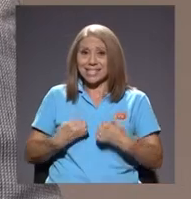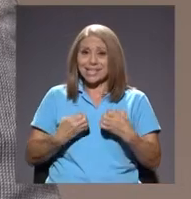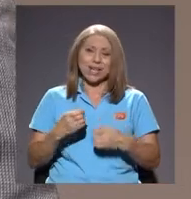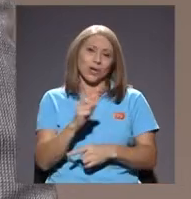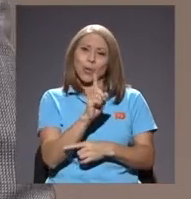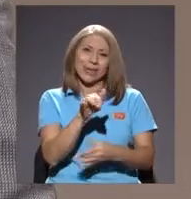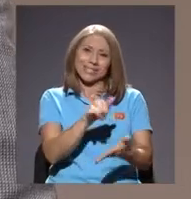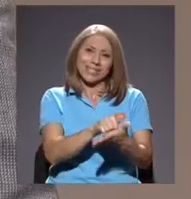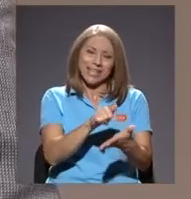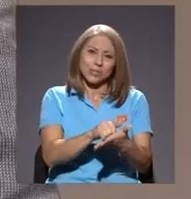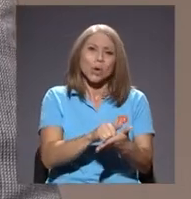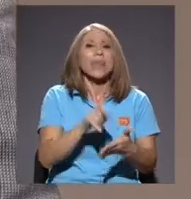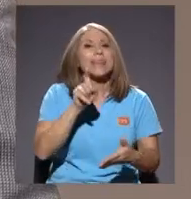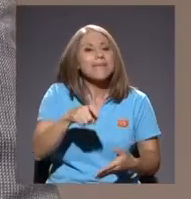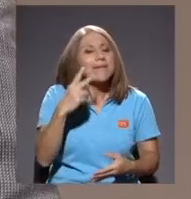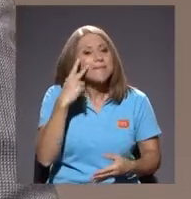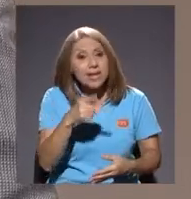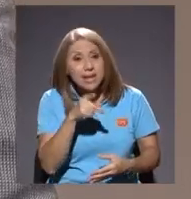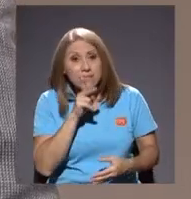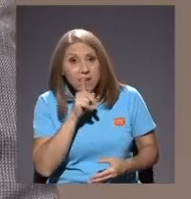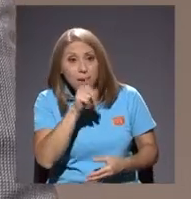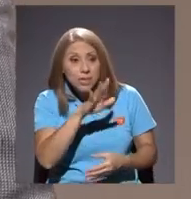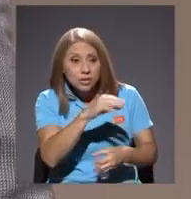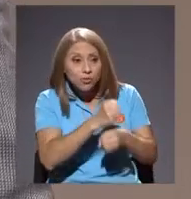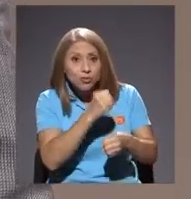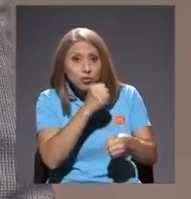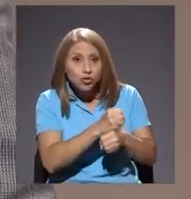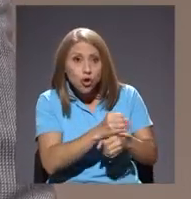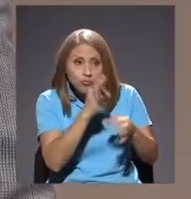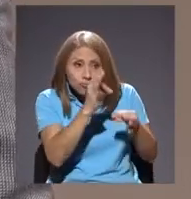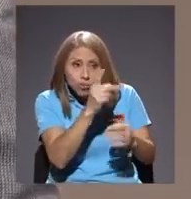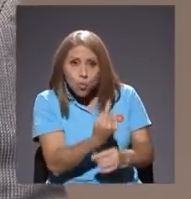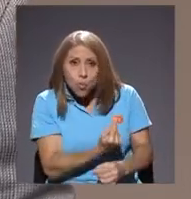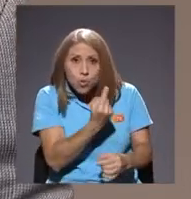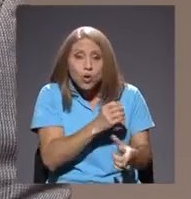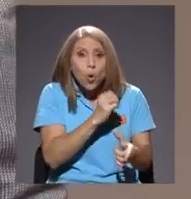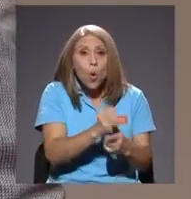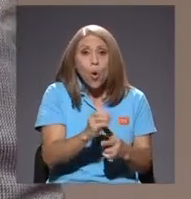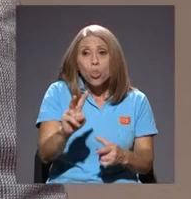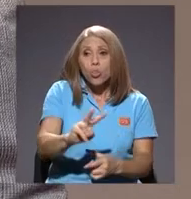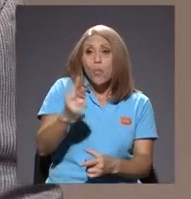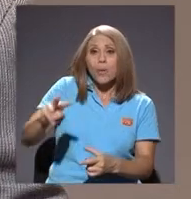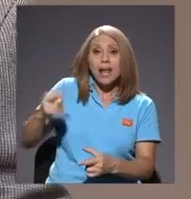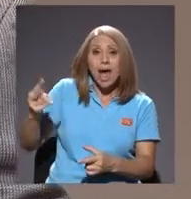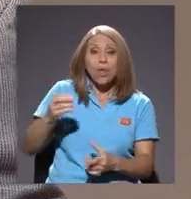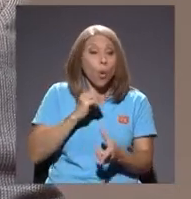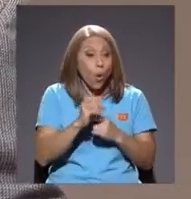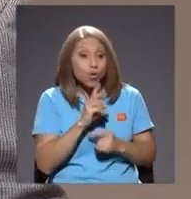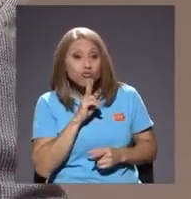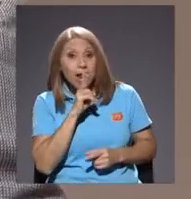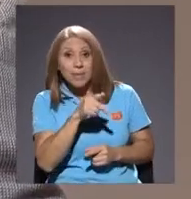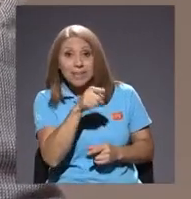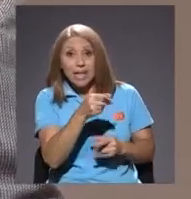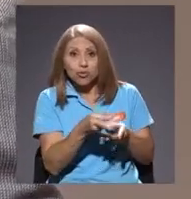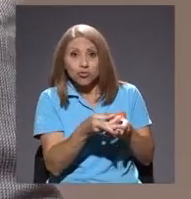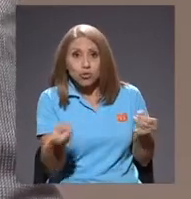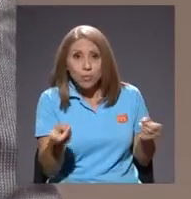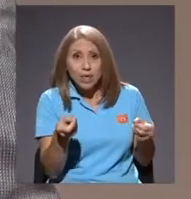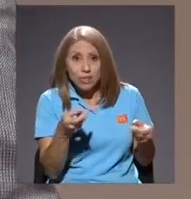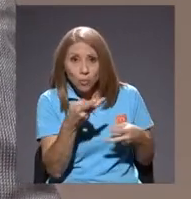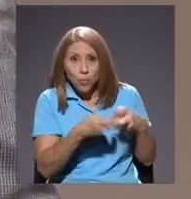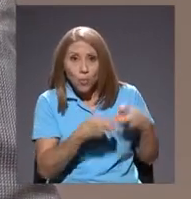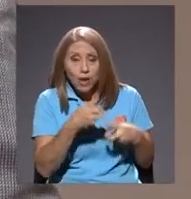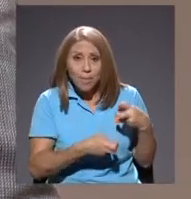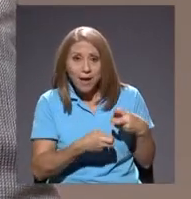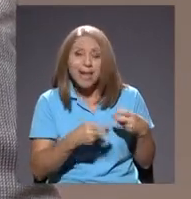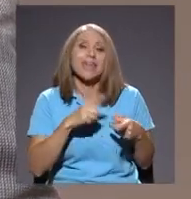si efectivamente está atendiendo el problema para el cual fue creado etcétera verdad y ahí hay una tarea muy importante que